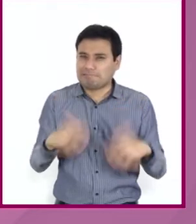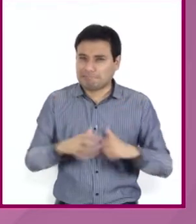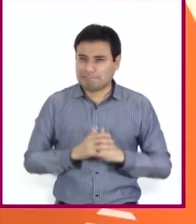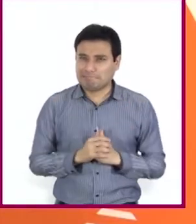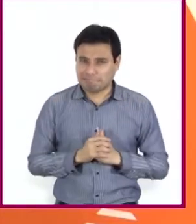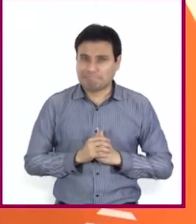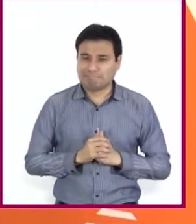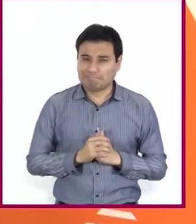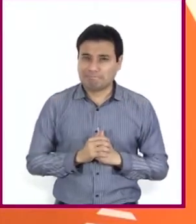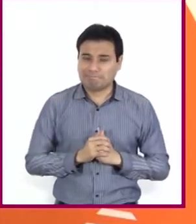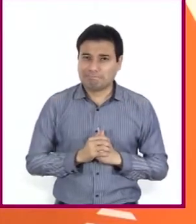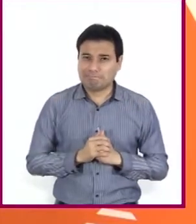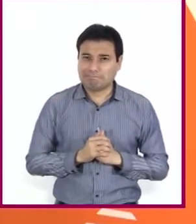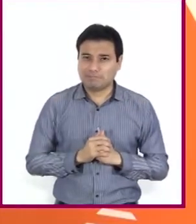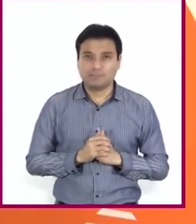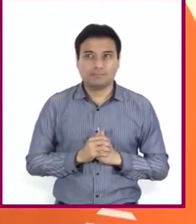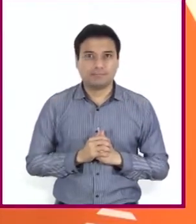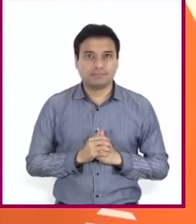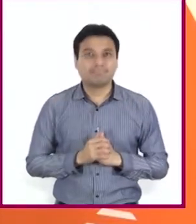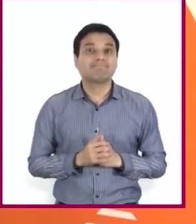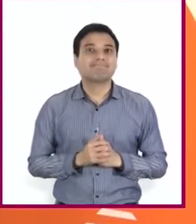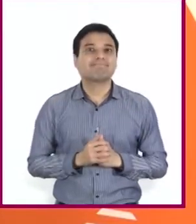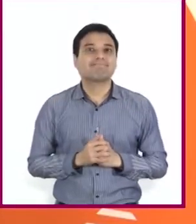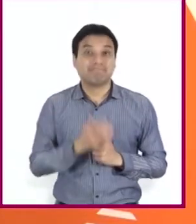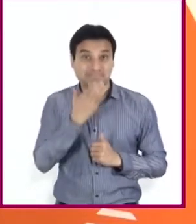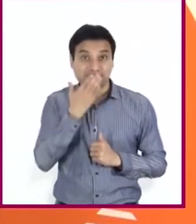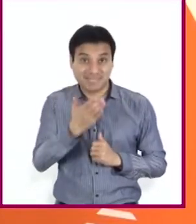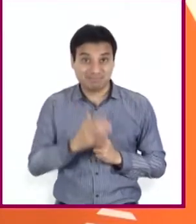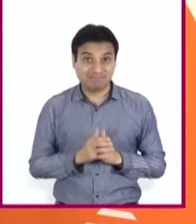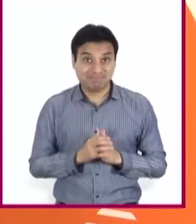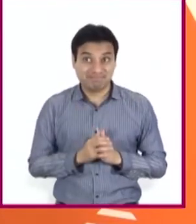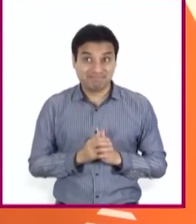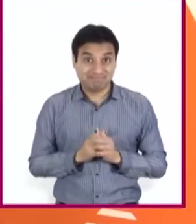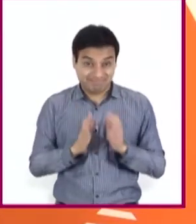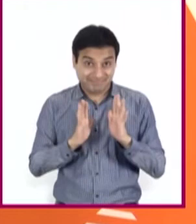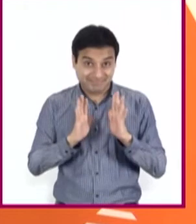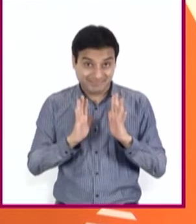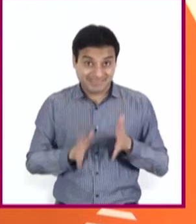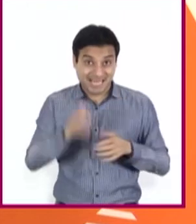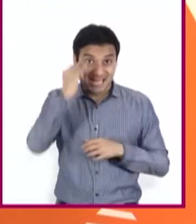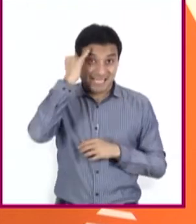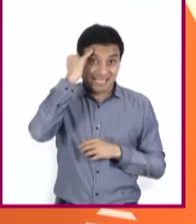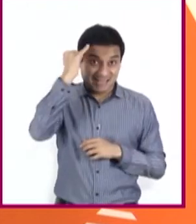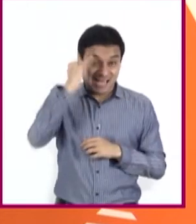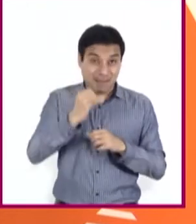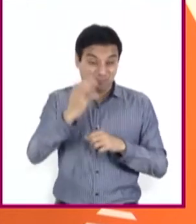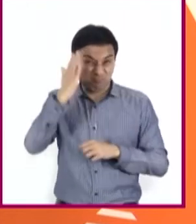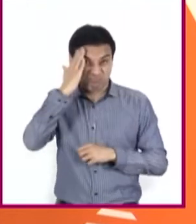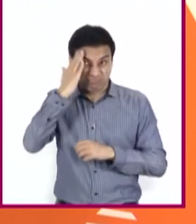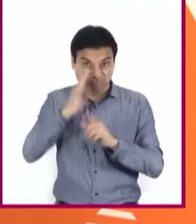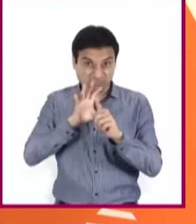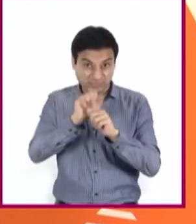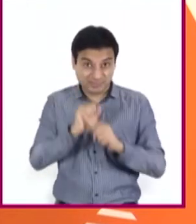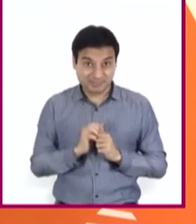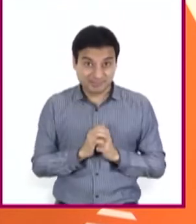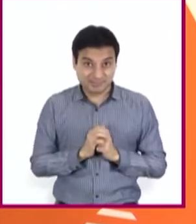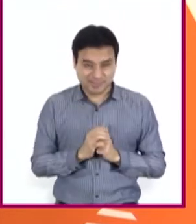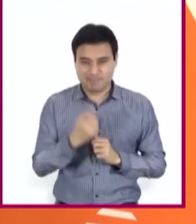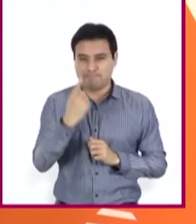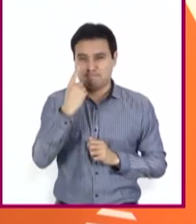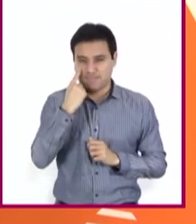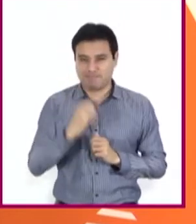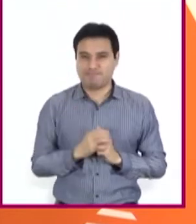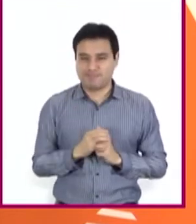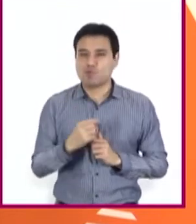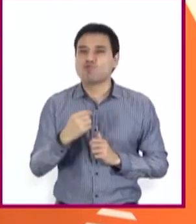especie. ¿Cómo les fue en casa? ¿Lograron identificar la o las ideas primarias? Les voy a mostrar